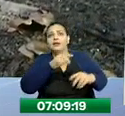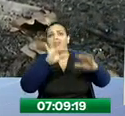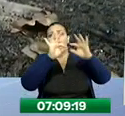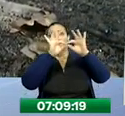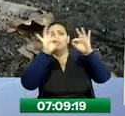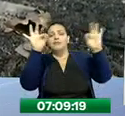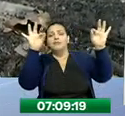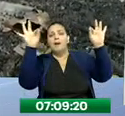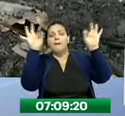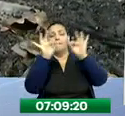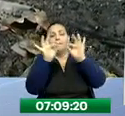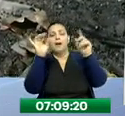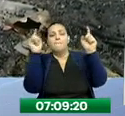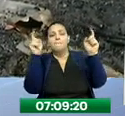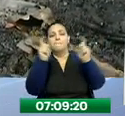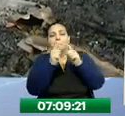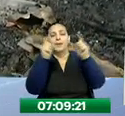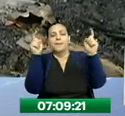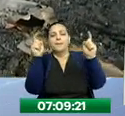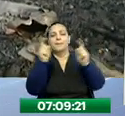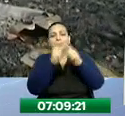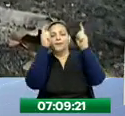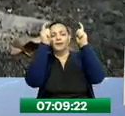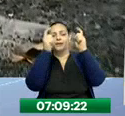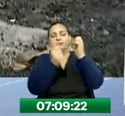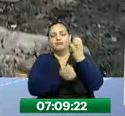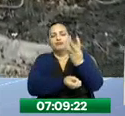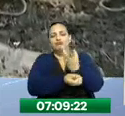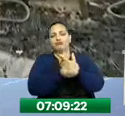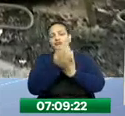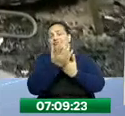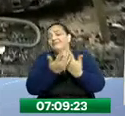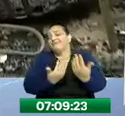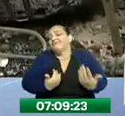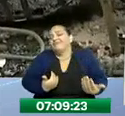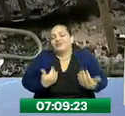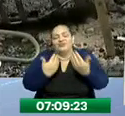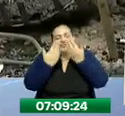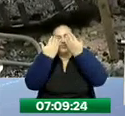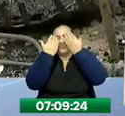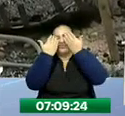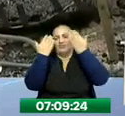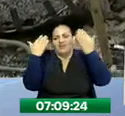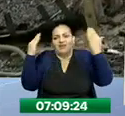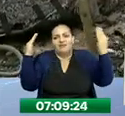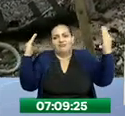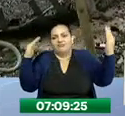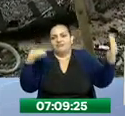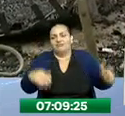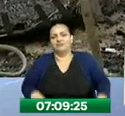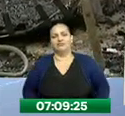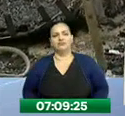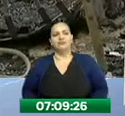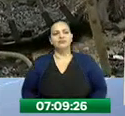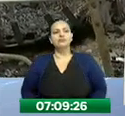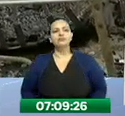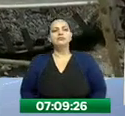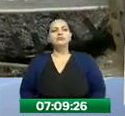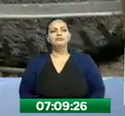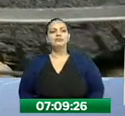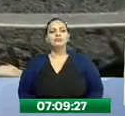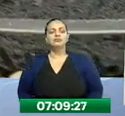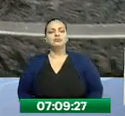un cortocircuito, a la verdad, no sé qué decirle, solamente sé que las imágenes hablan de lo que está